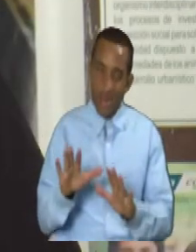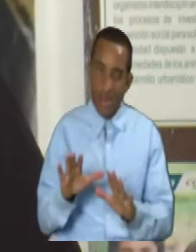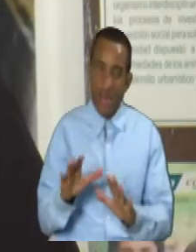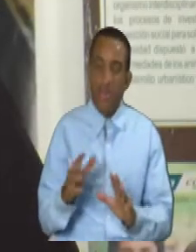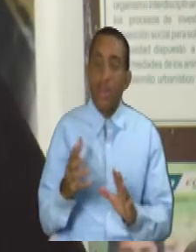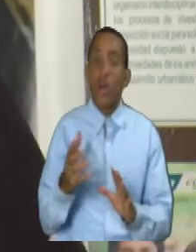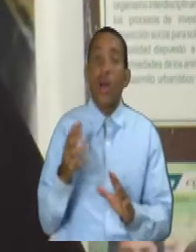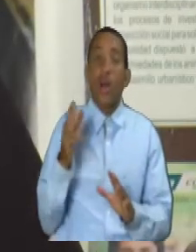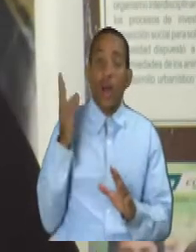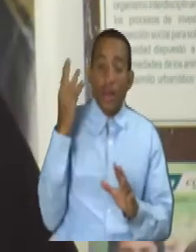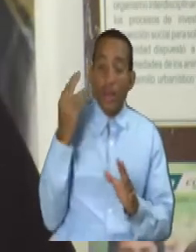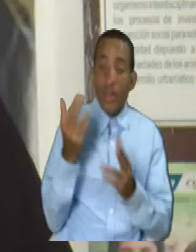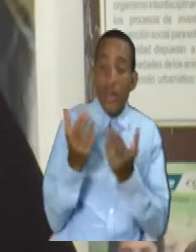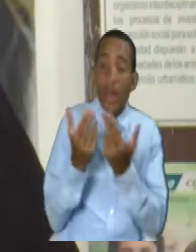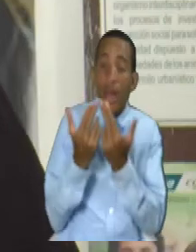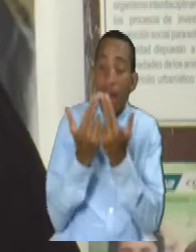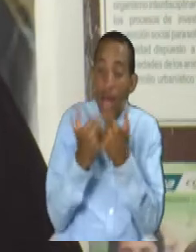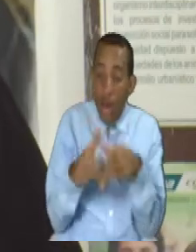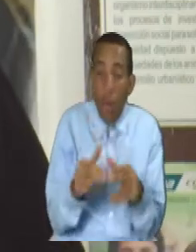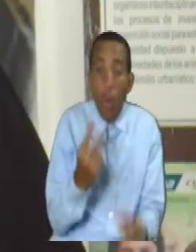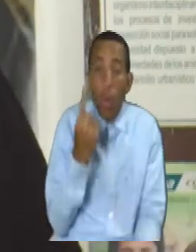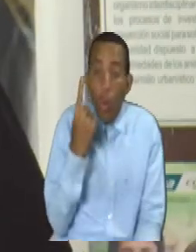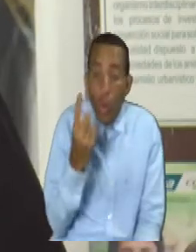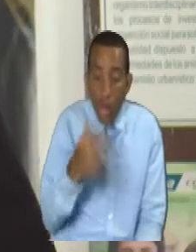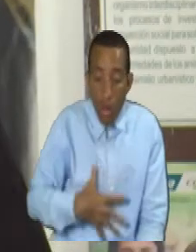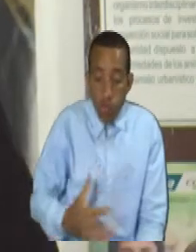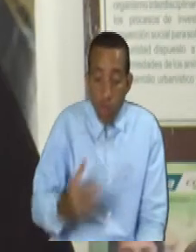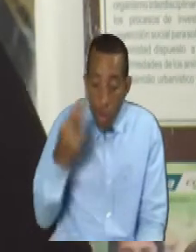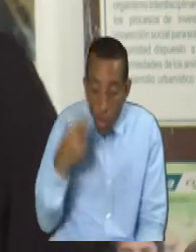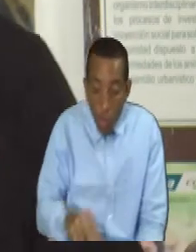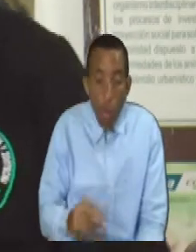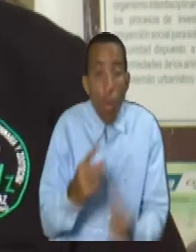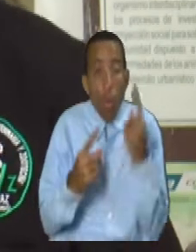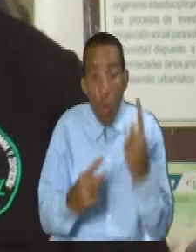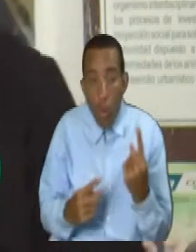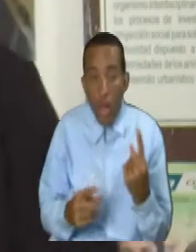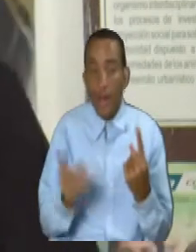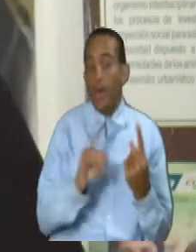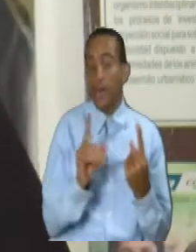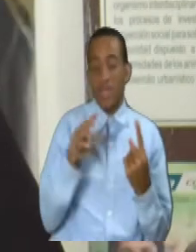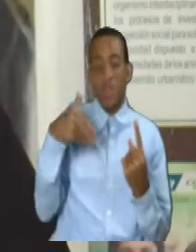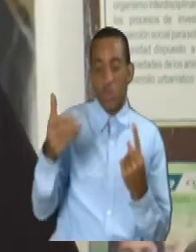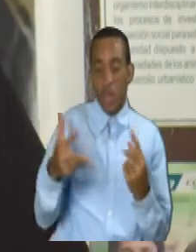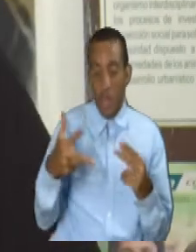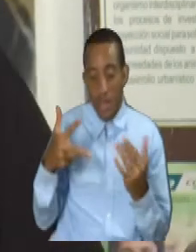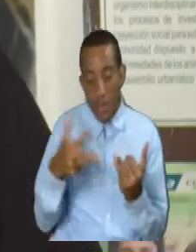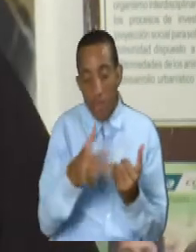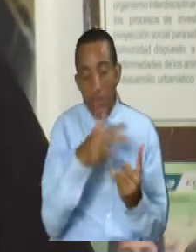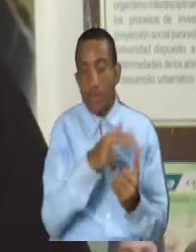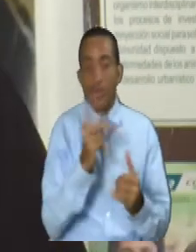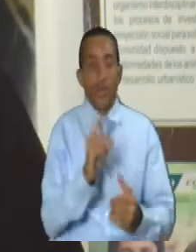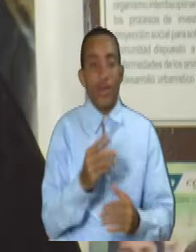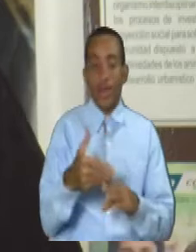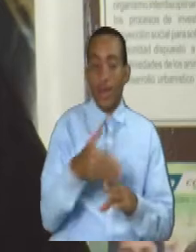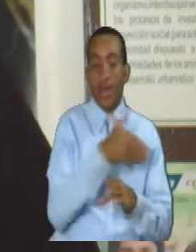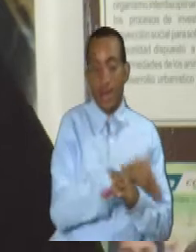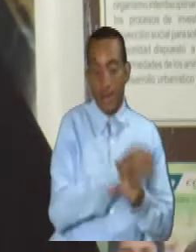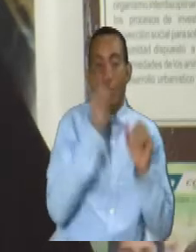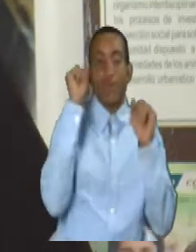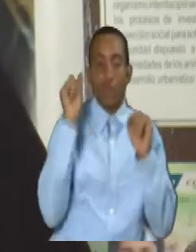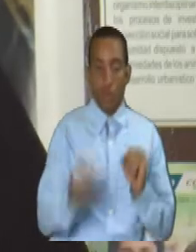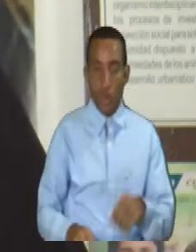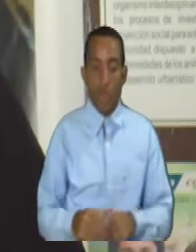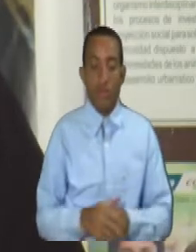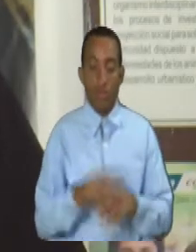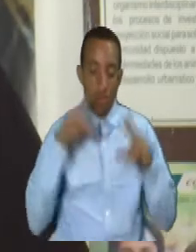menos una cría y después sí esterilizarla. No, déjeme decirle que eso ya está revaluado y científicamente comprobado que